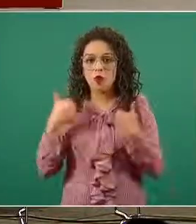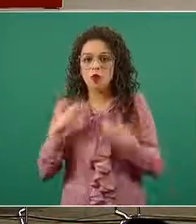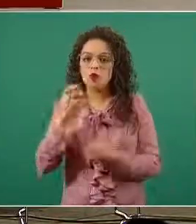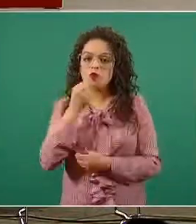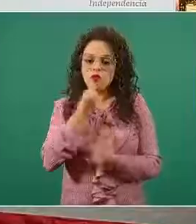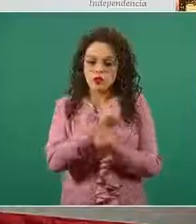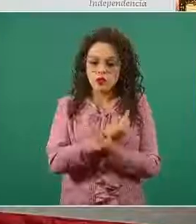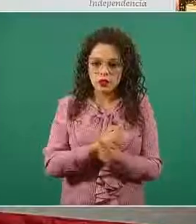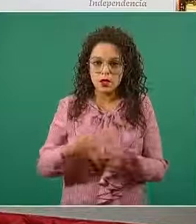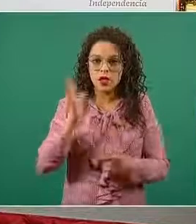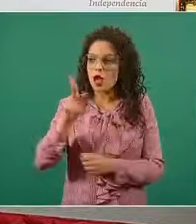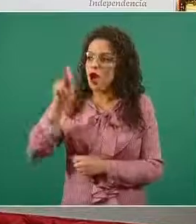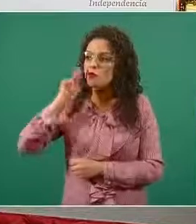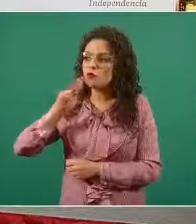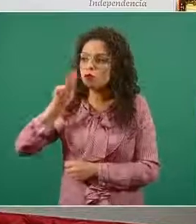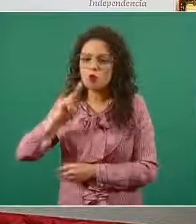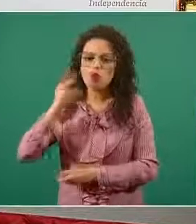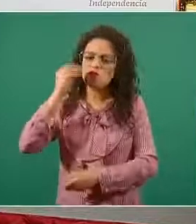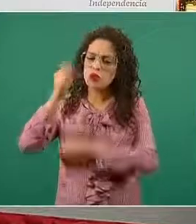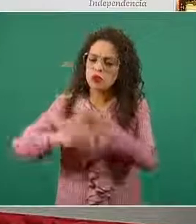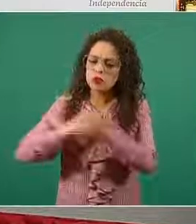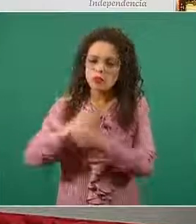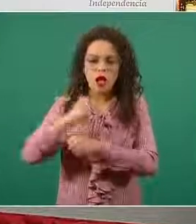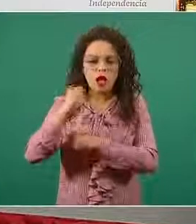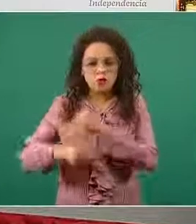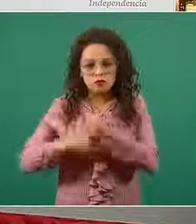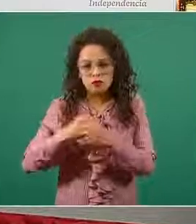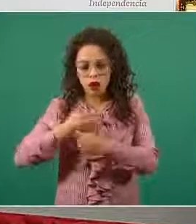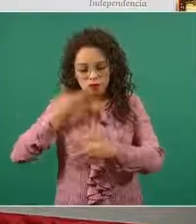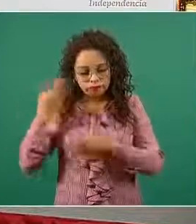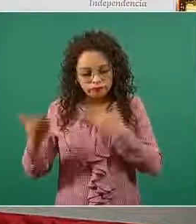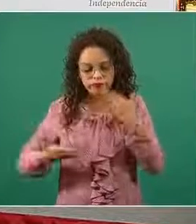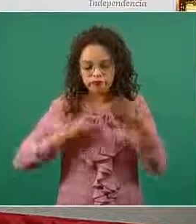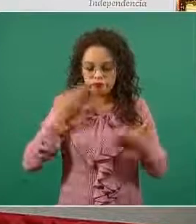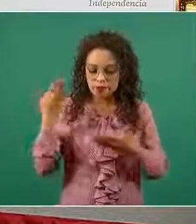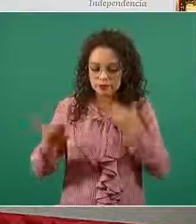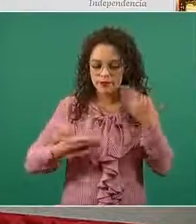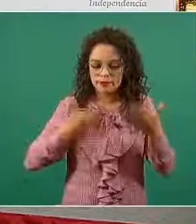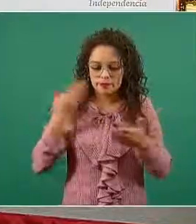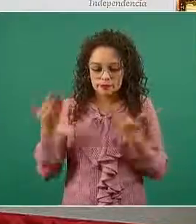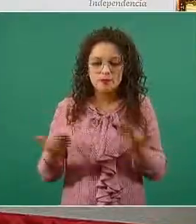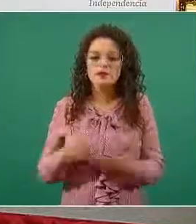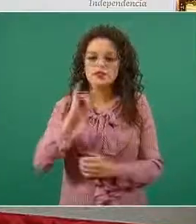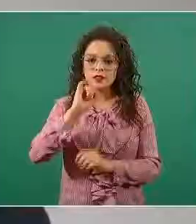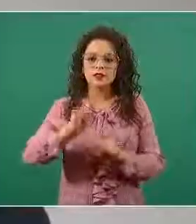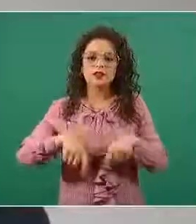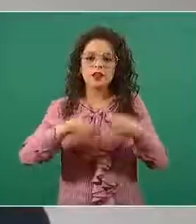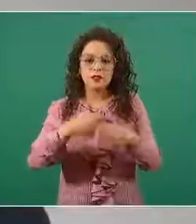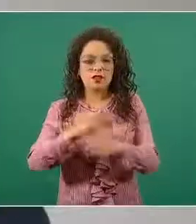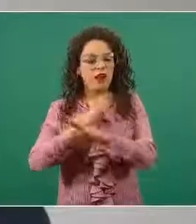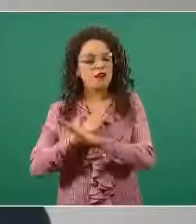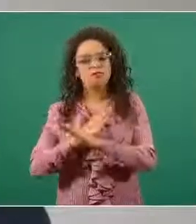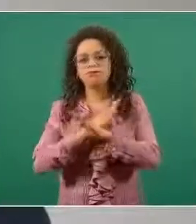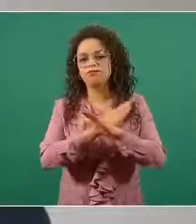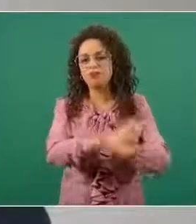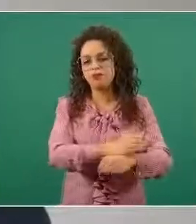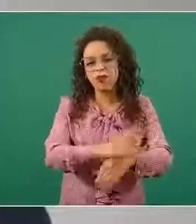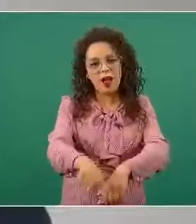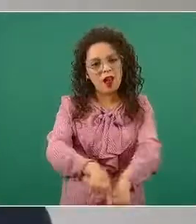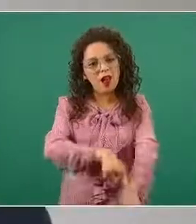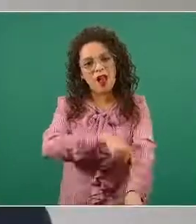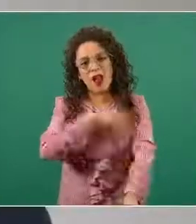sido probadas durante muchos años, generan inclusive en algunos casos pues inmunidad por muchos años,